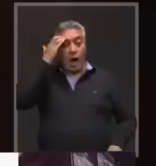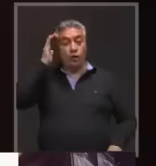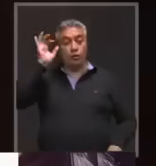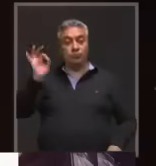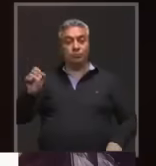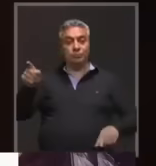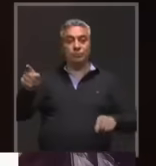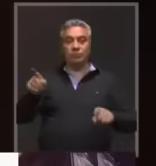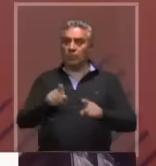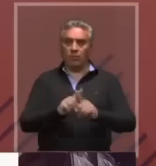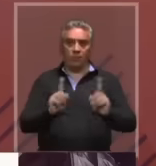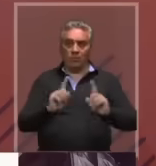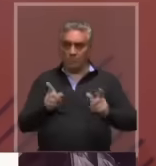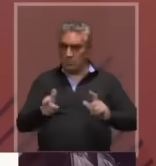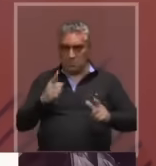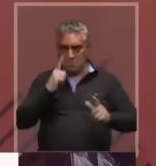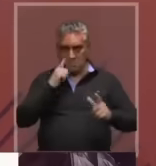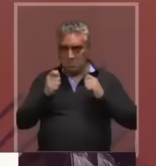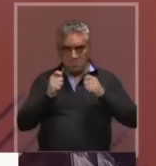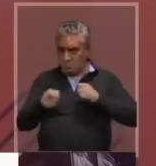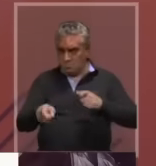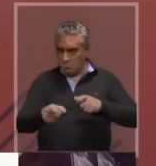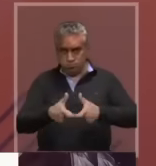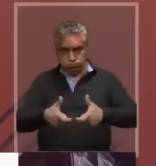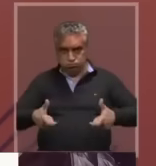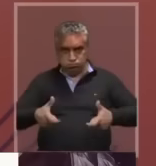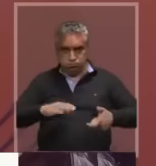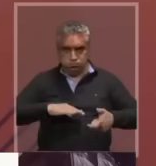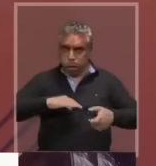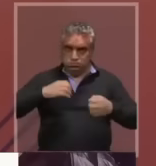que no debería haber riesgo de colapso.